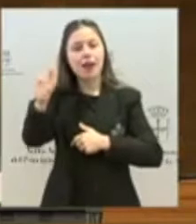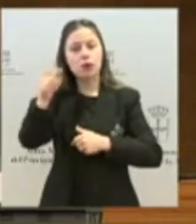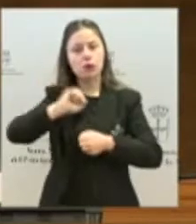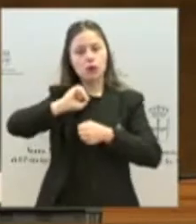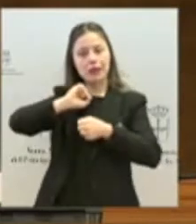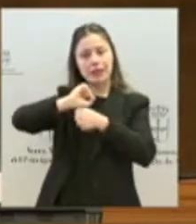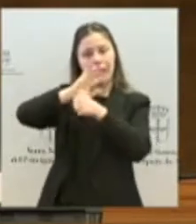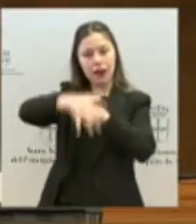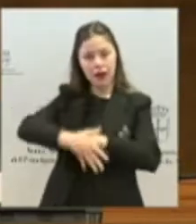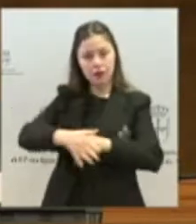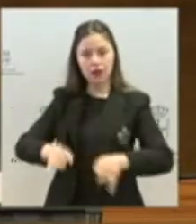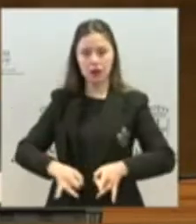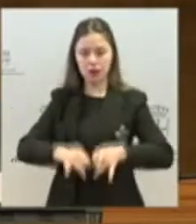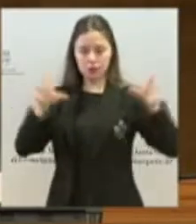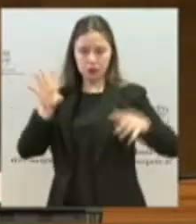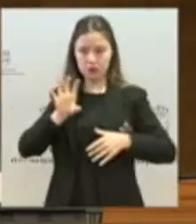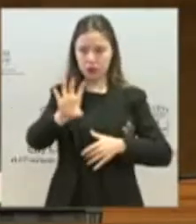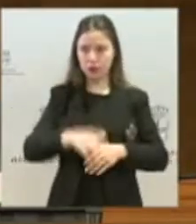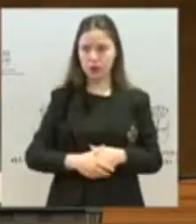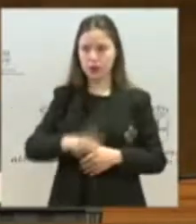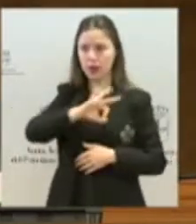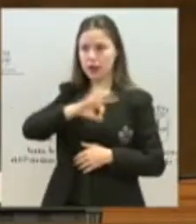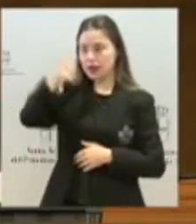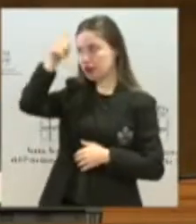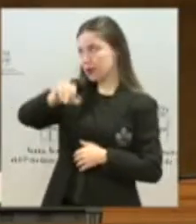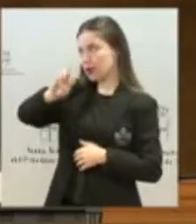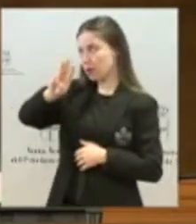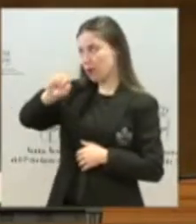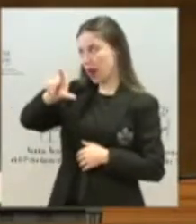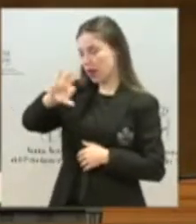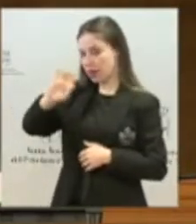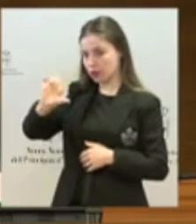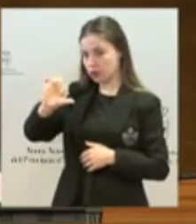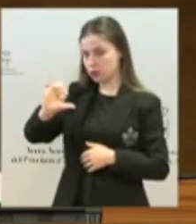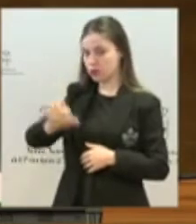Señor Palacios, usted sabe que eso no lo puede hacer.